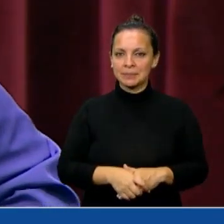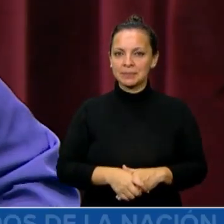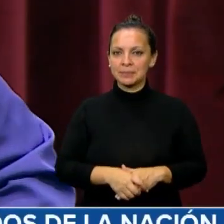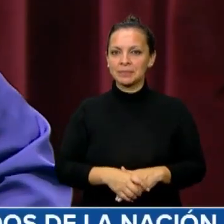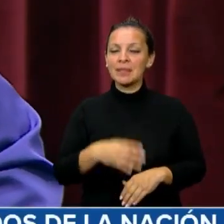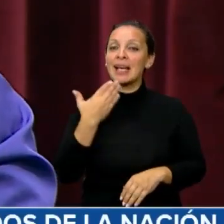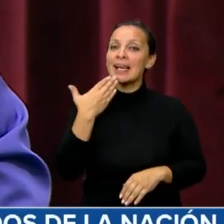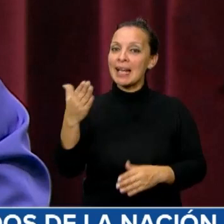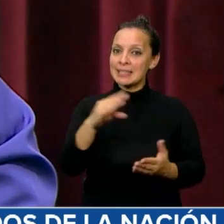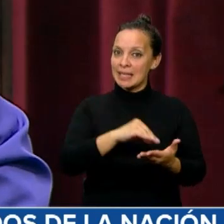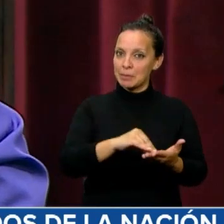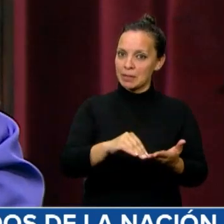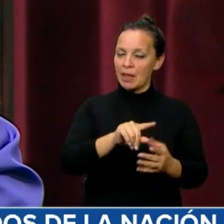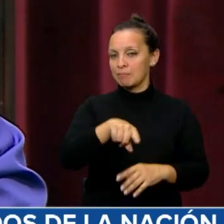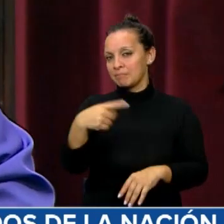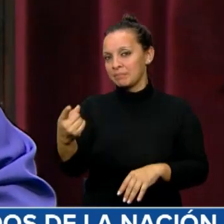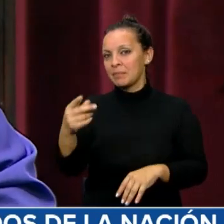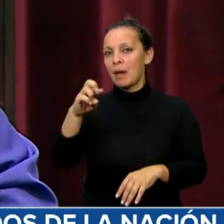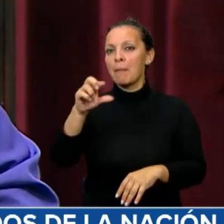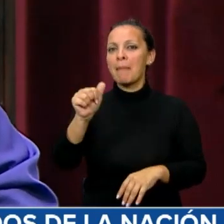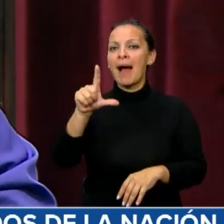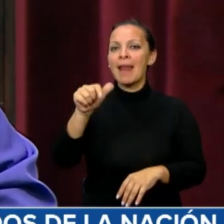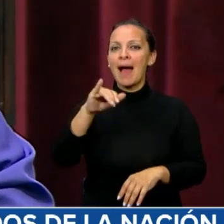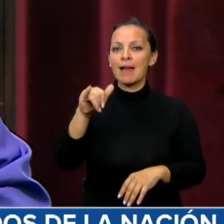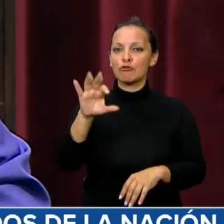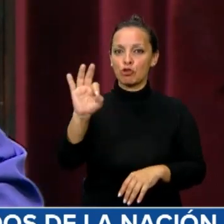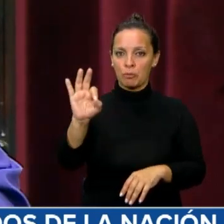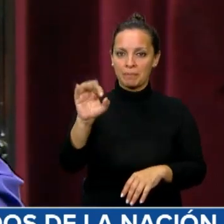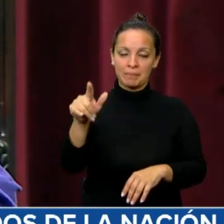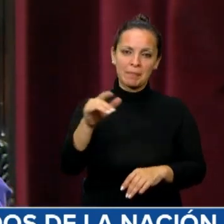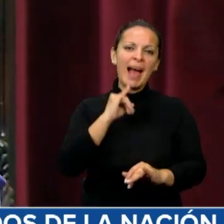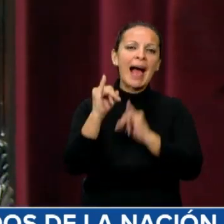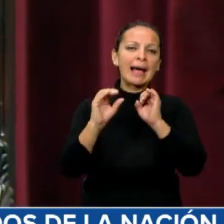Gracias, diputada. Diputado Palazzo, para hacer una aclaración.